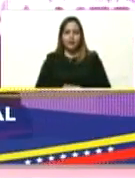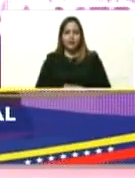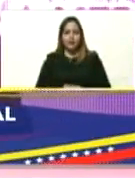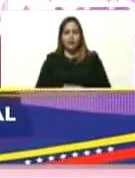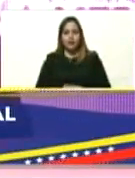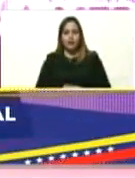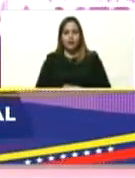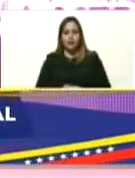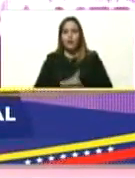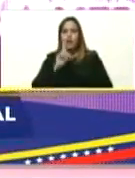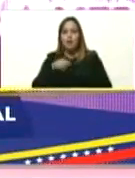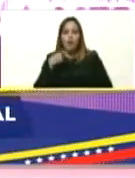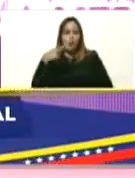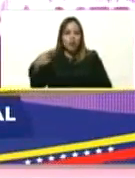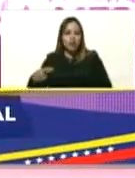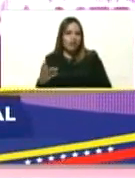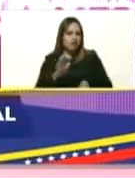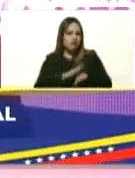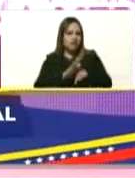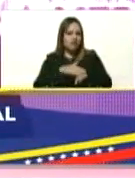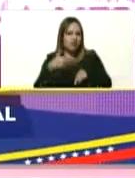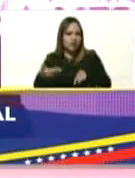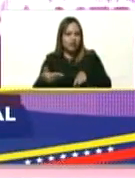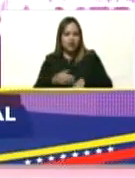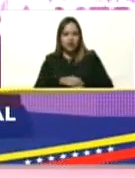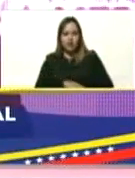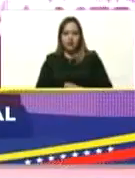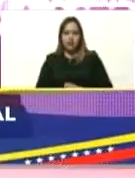y de una política para